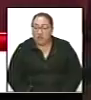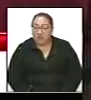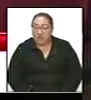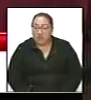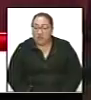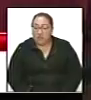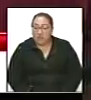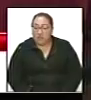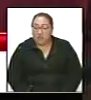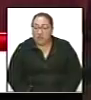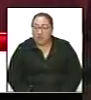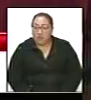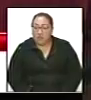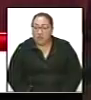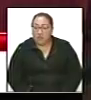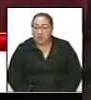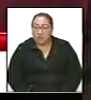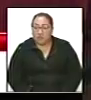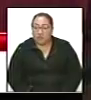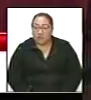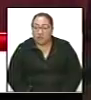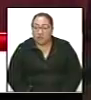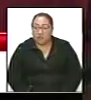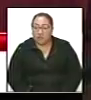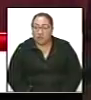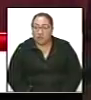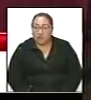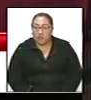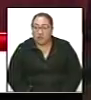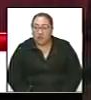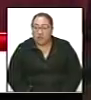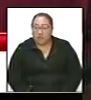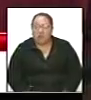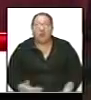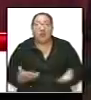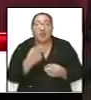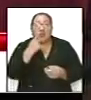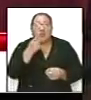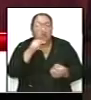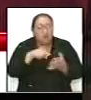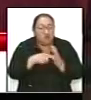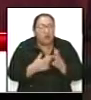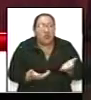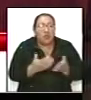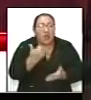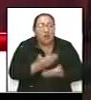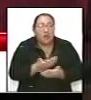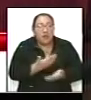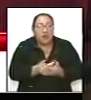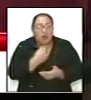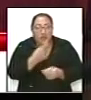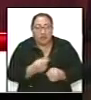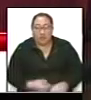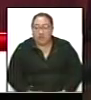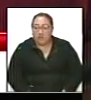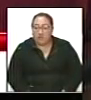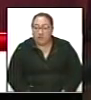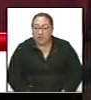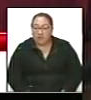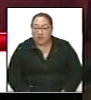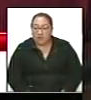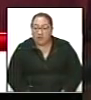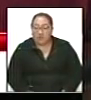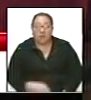Nacional, que encuentra la sentencia de primera instancia? ¿Dónde está ese dato? ¿Dónde está la prueba? Dicen, de las guías